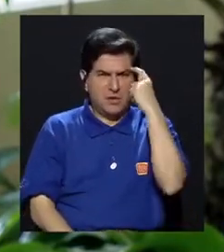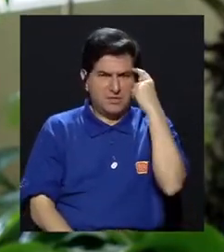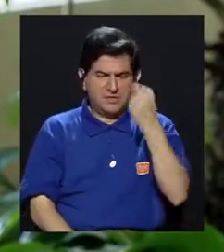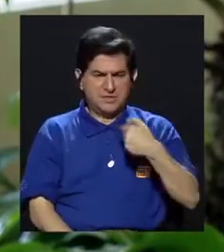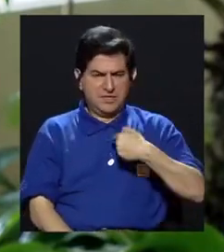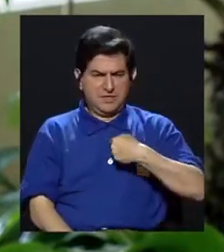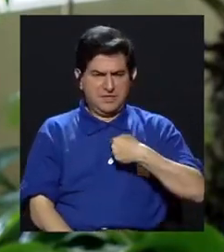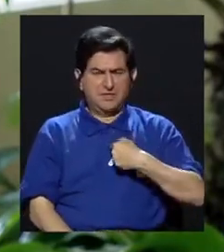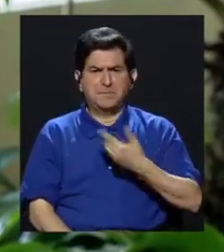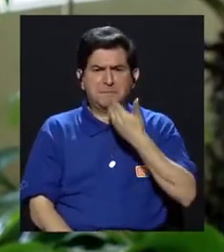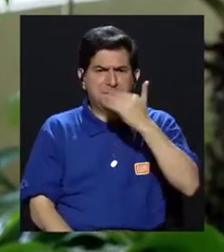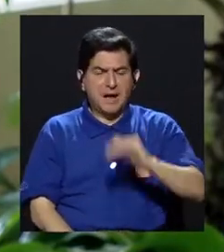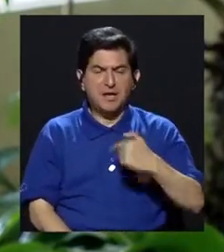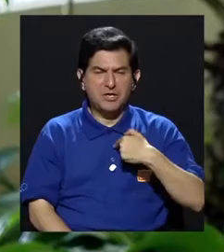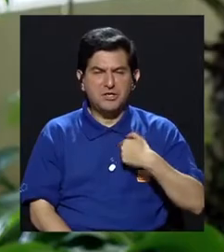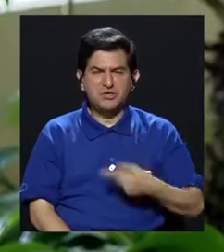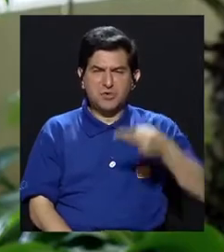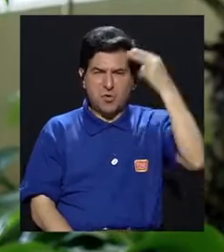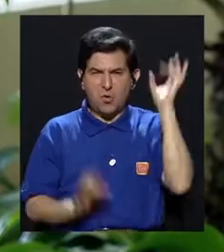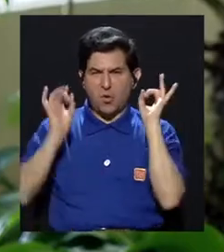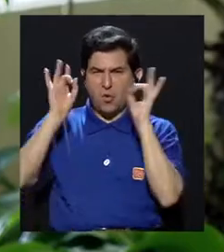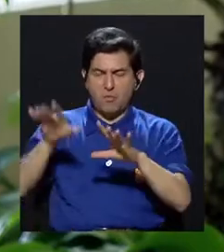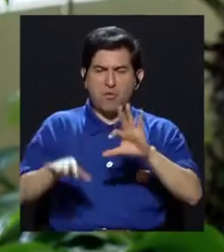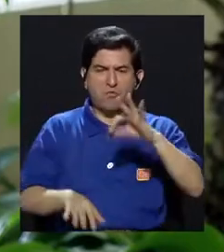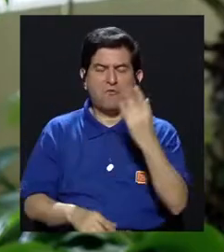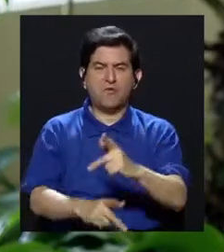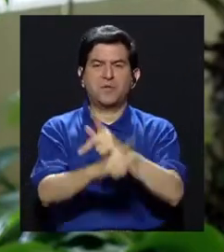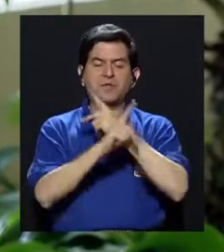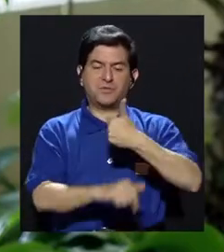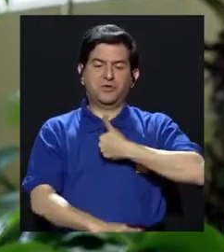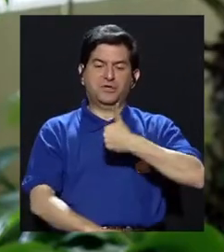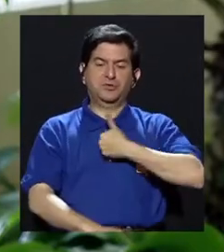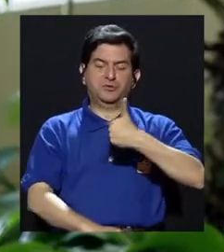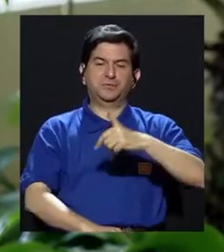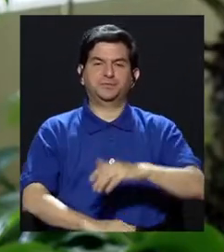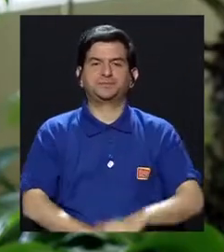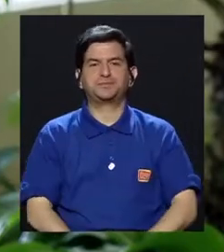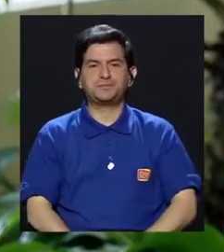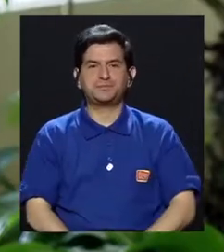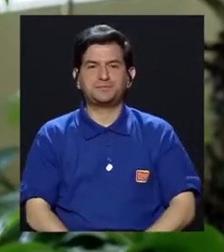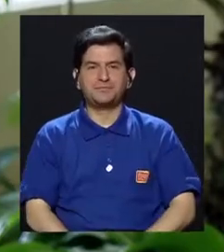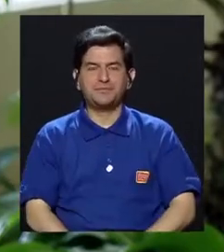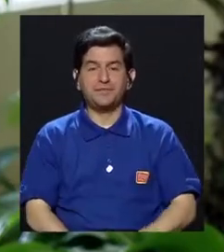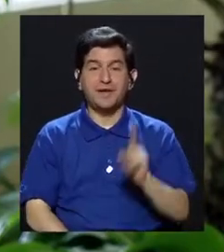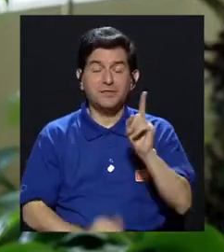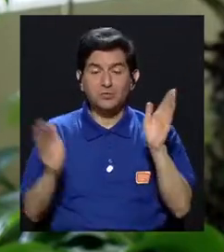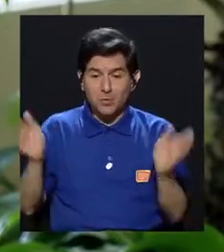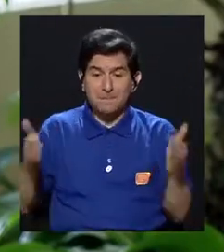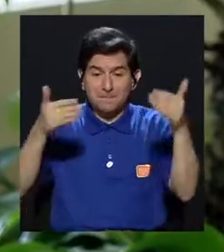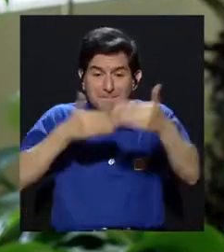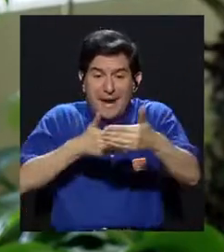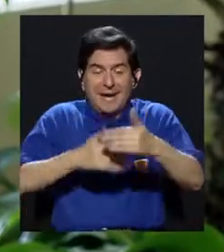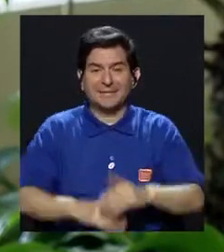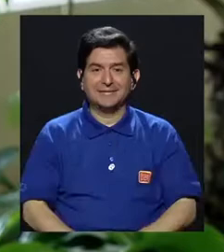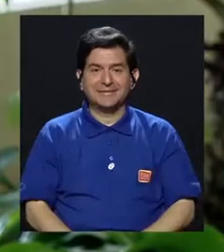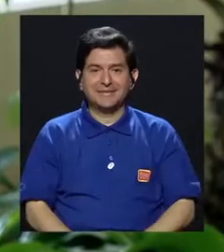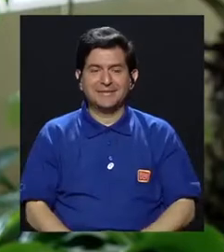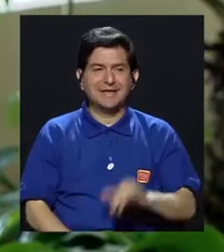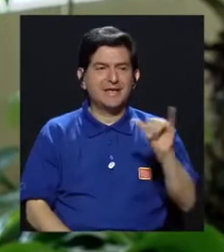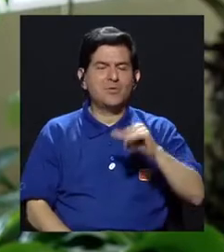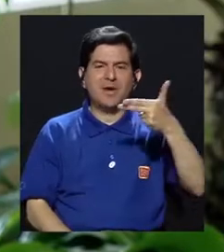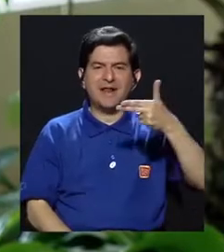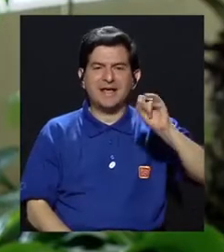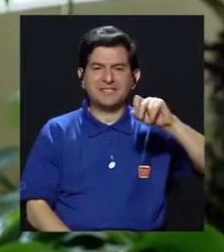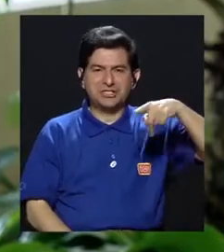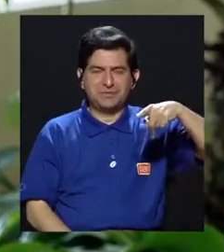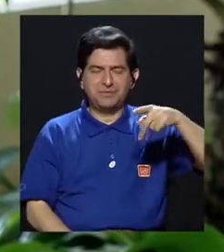mal de mí. Por eso a veces tengo que ser homofóbico como una manera de protegerme yo, ¿verdad? Entonces, este es un paquete, sí, el paquete, es un chip, esto es un